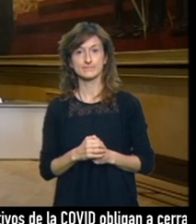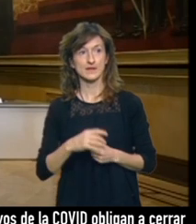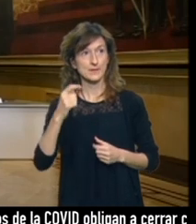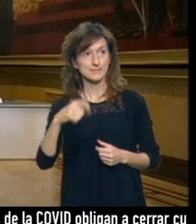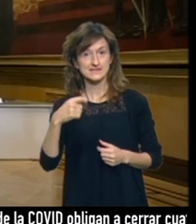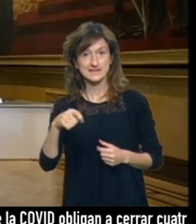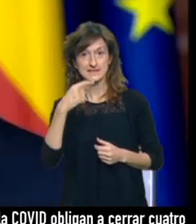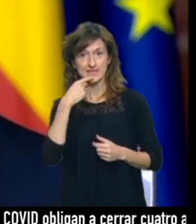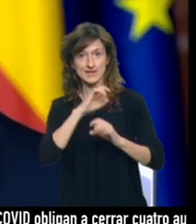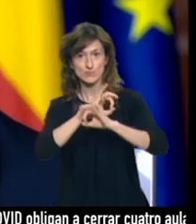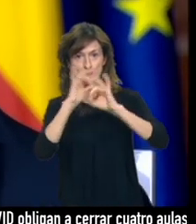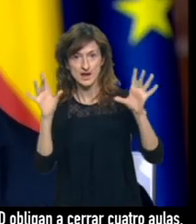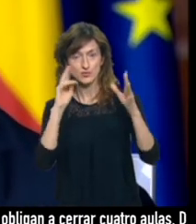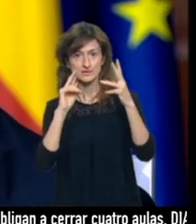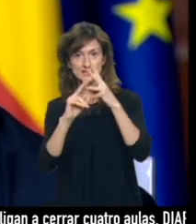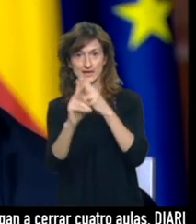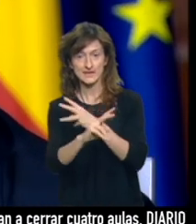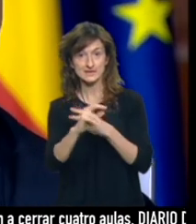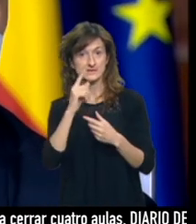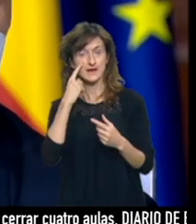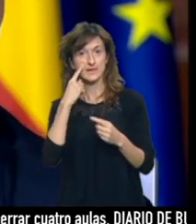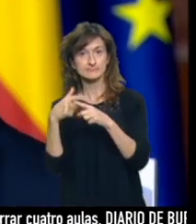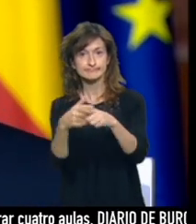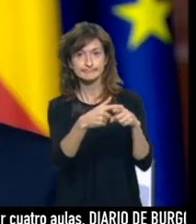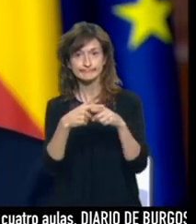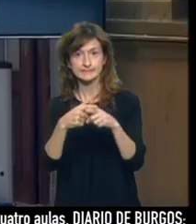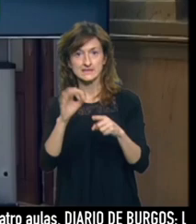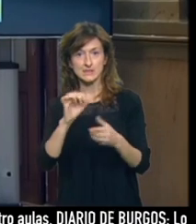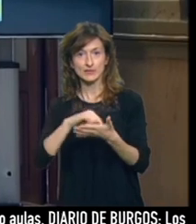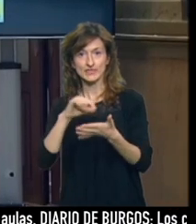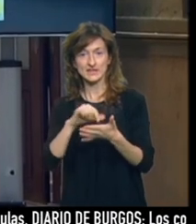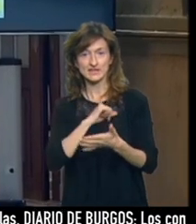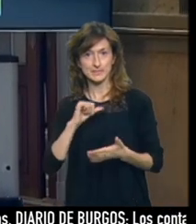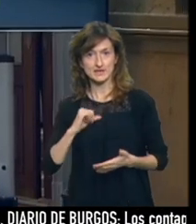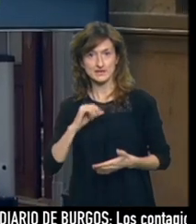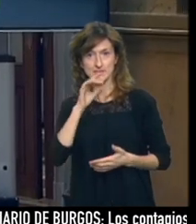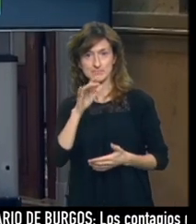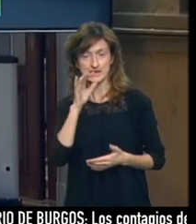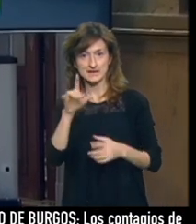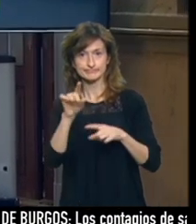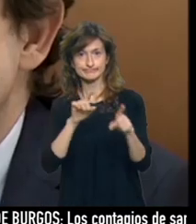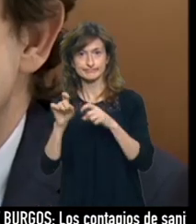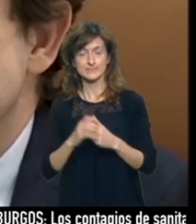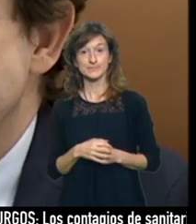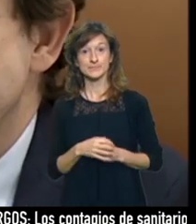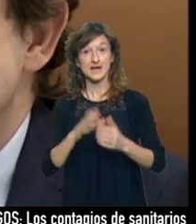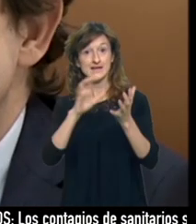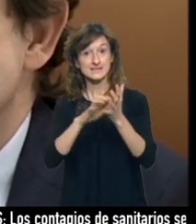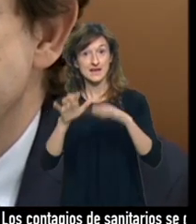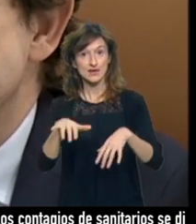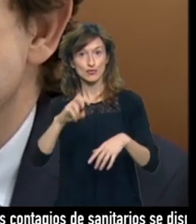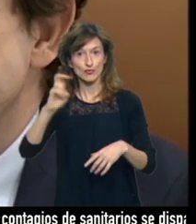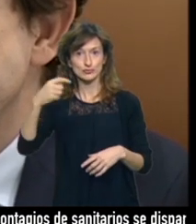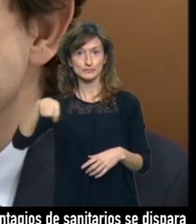reclamado criterios claros y transparentes para decidir el reparto y una oficina independiente para que los seleccione. Castilla y León, al igual que